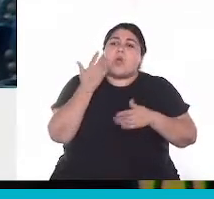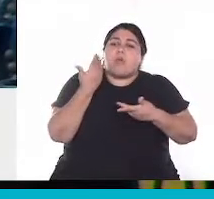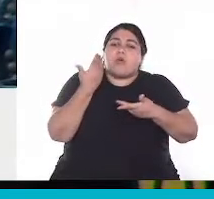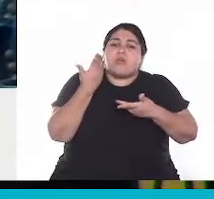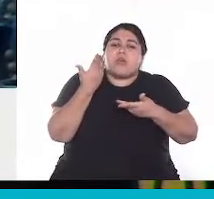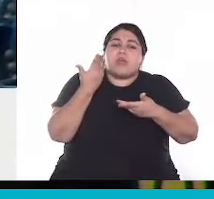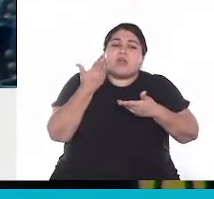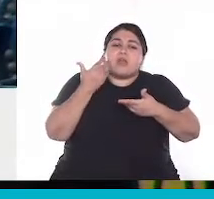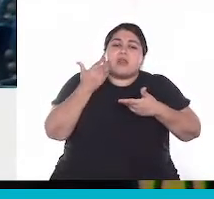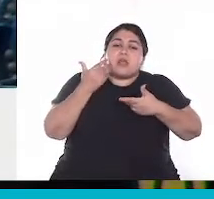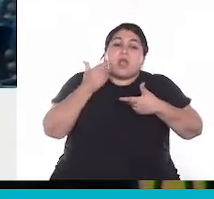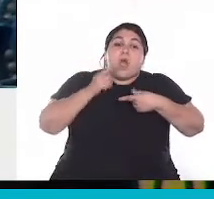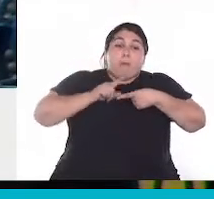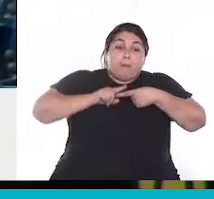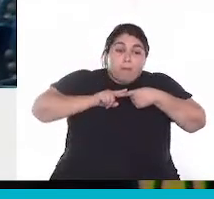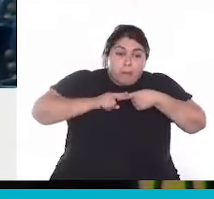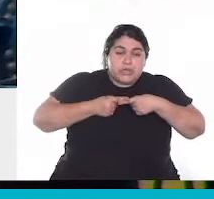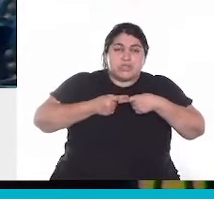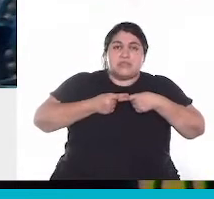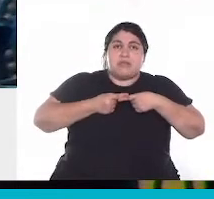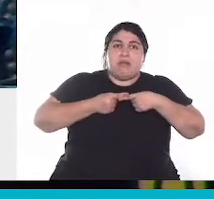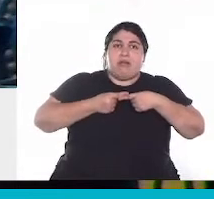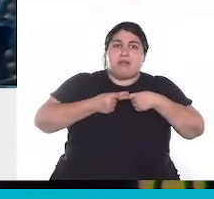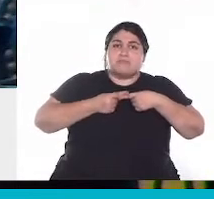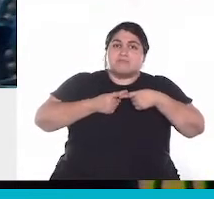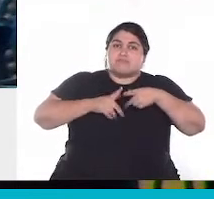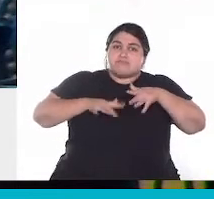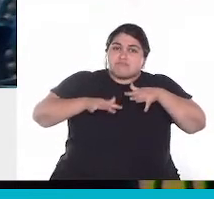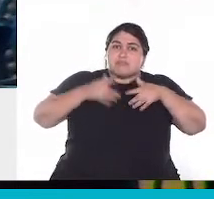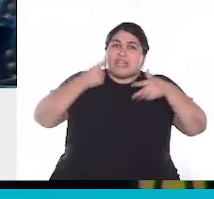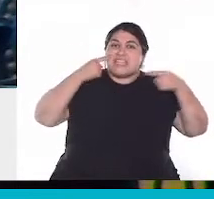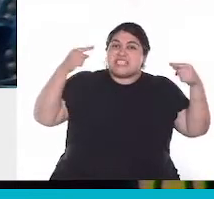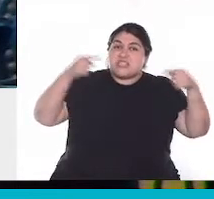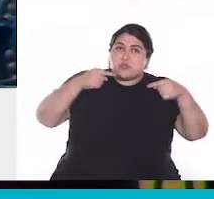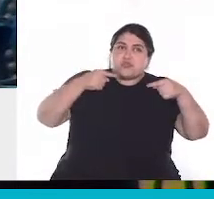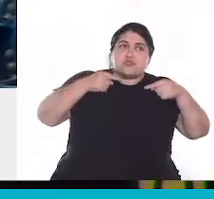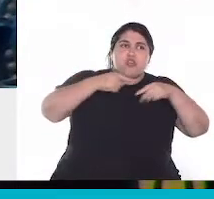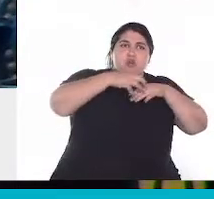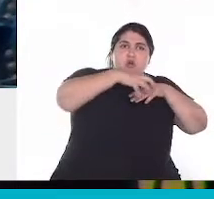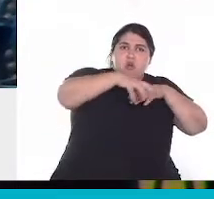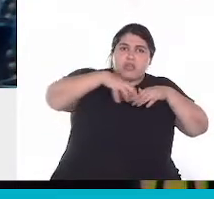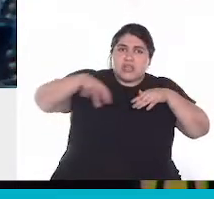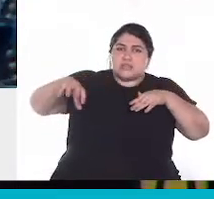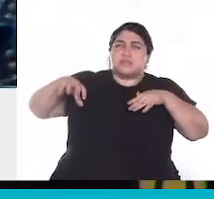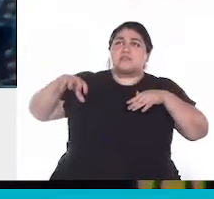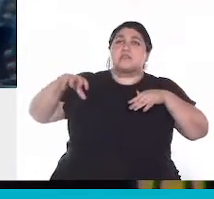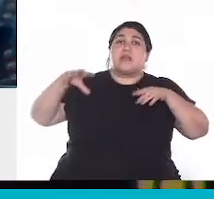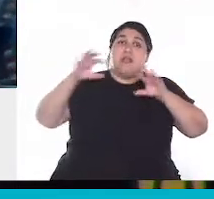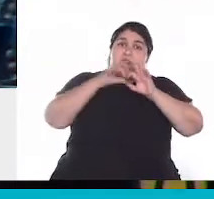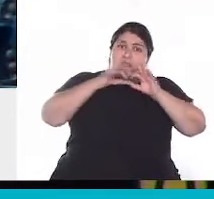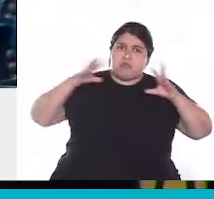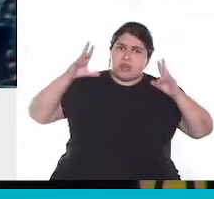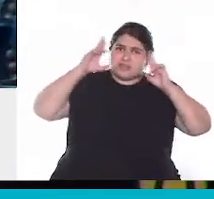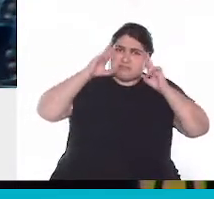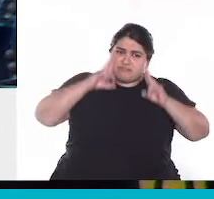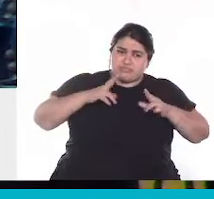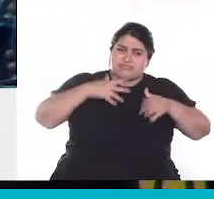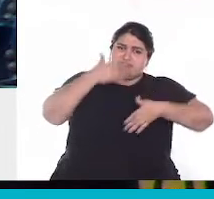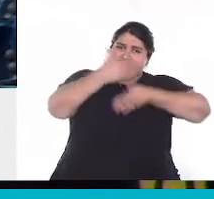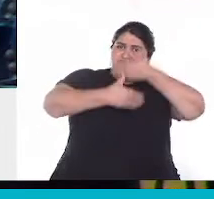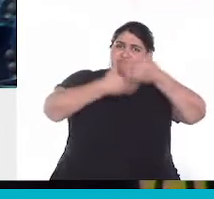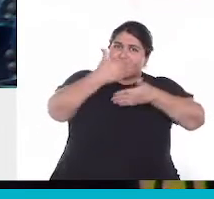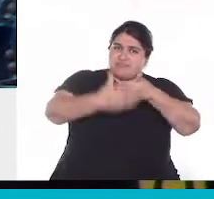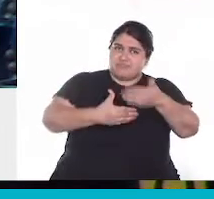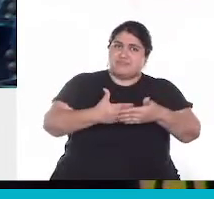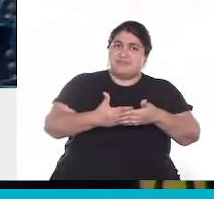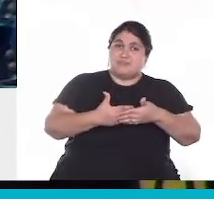la politización, ¿sí?, de las instituciones y la politización de nuestra democracia y por lo tanto de nuestra sociedad, para